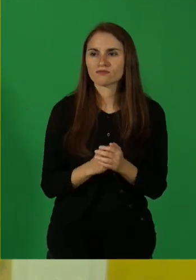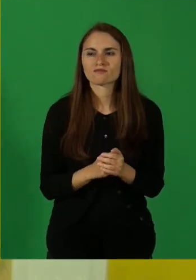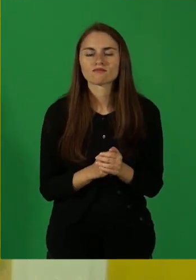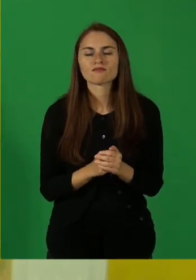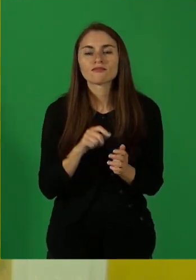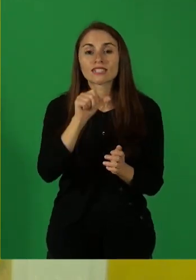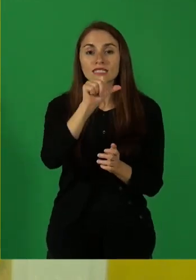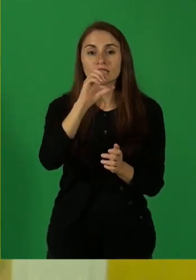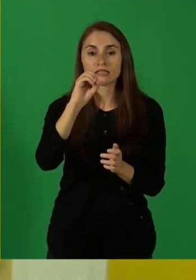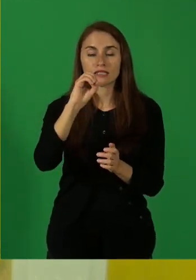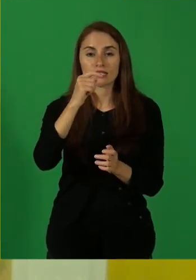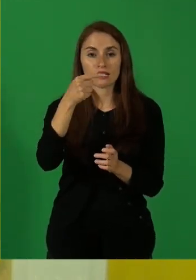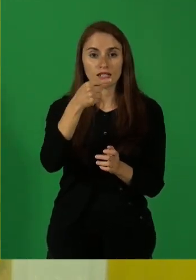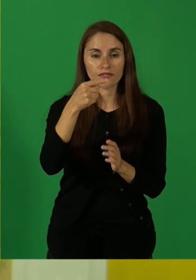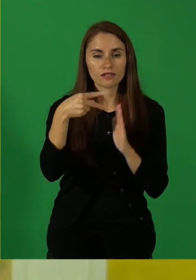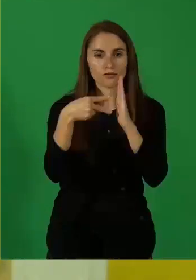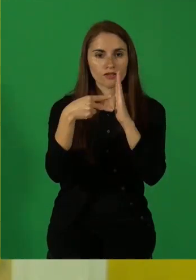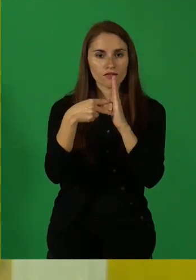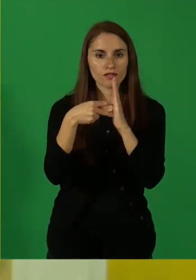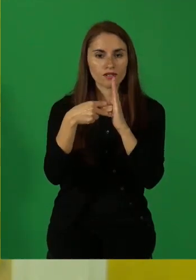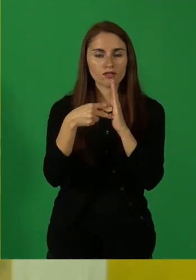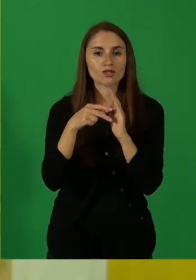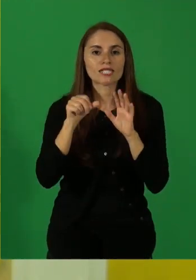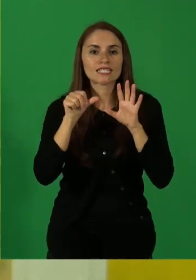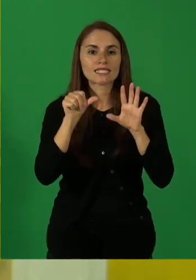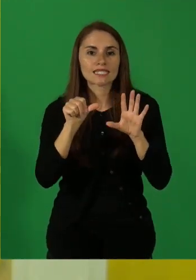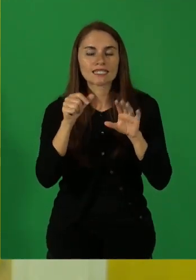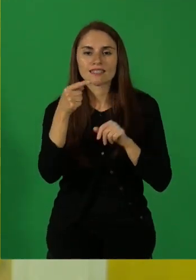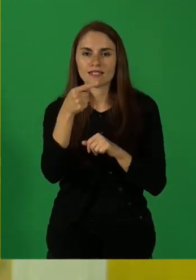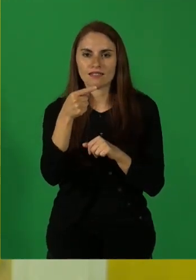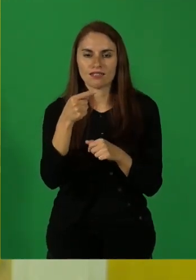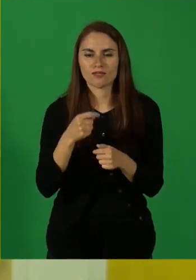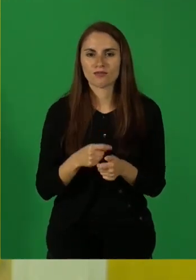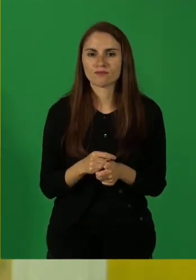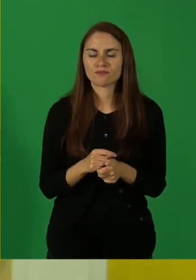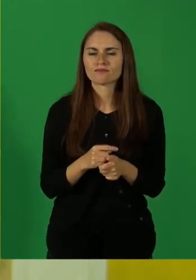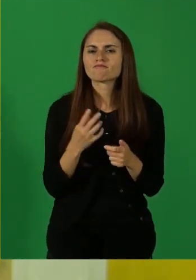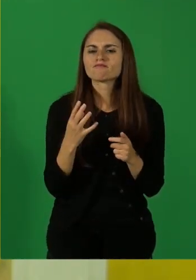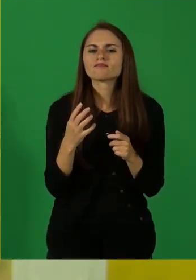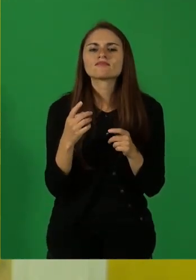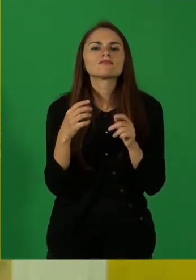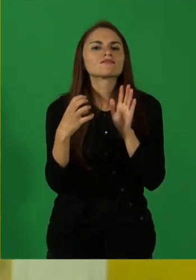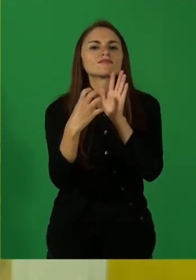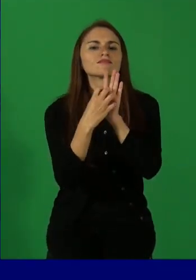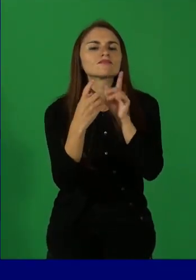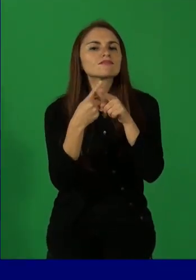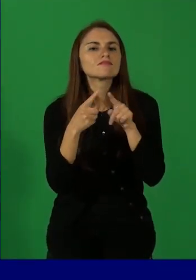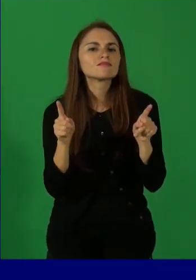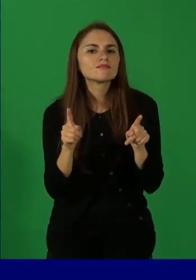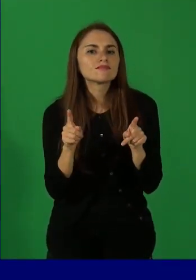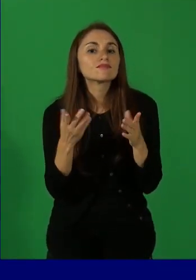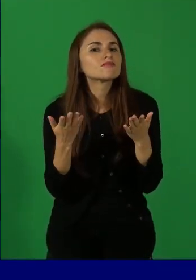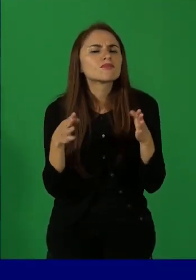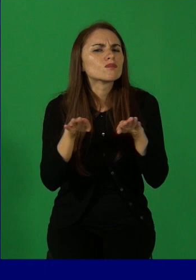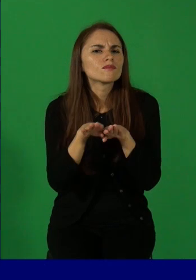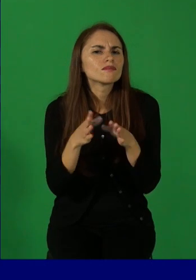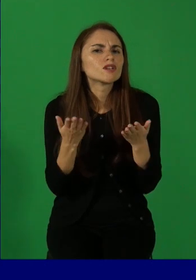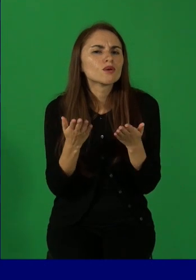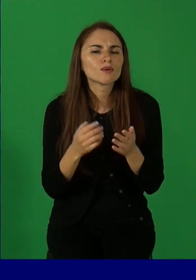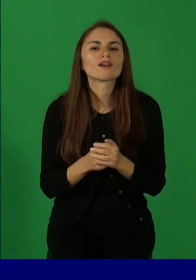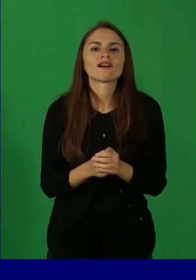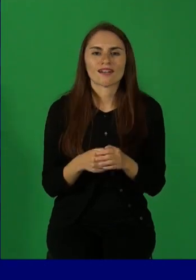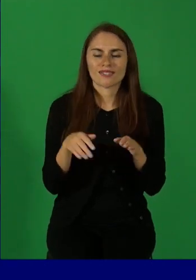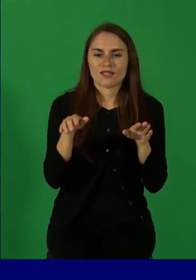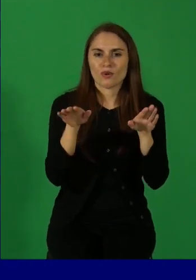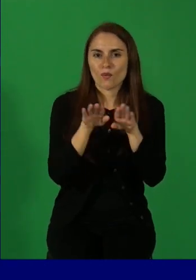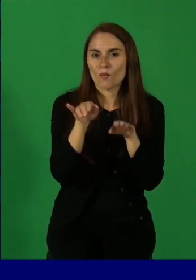Tenemos 60 negativo dividido en 6 negativo. ¿Cómo son los signos de los números? Iguales. Por lo